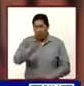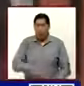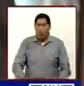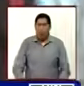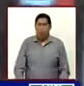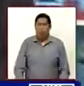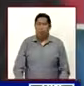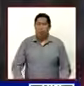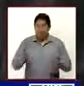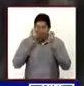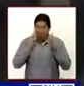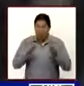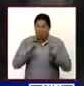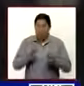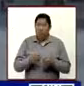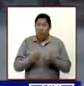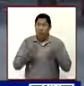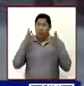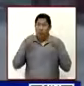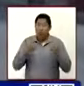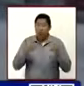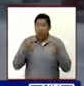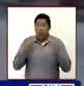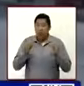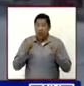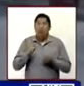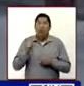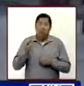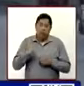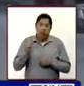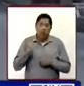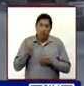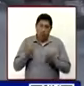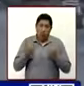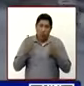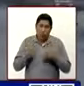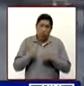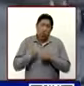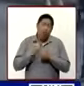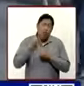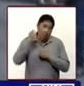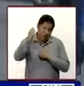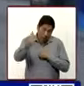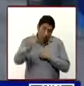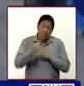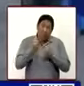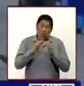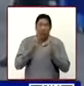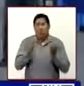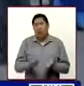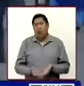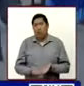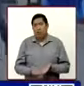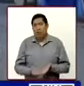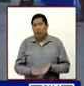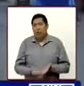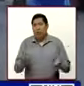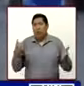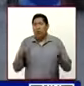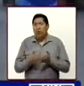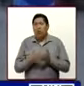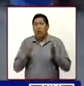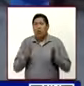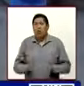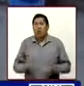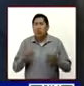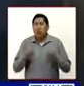lado. Y vemos que es una zona bastante comercial. Exacto, sí, o sea, como para no perderse mi hija. ¿Los vecinos,